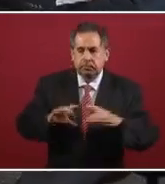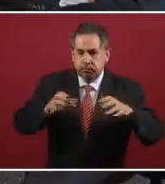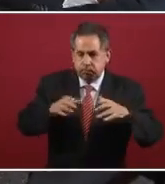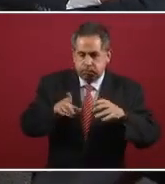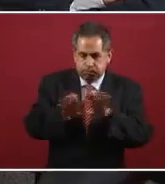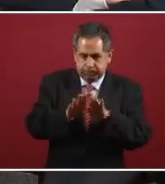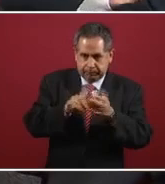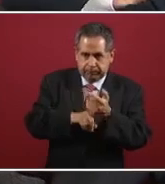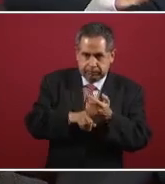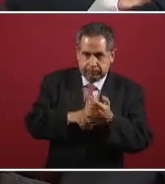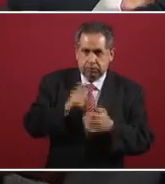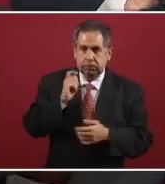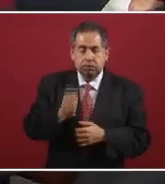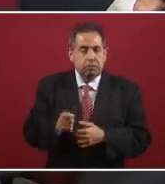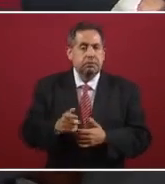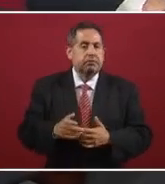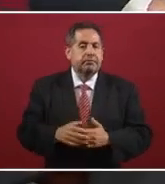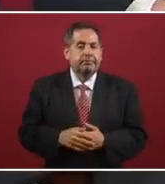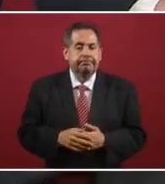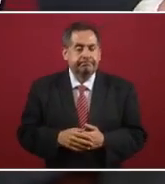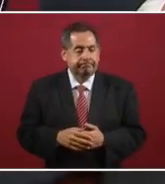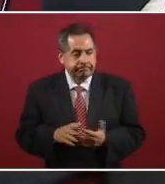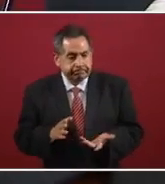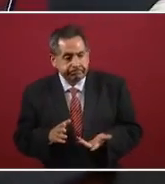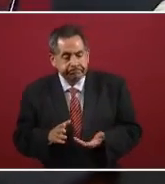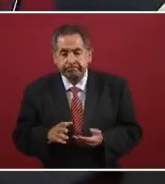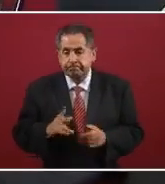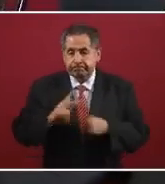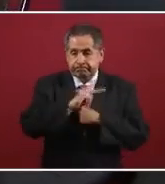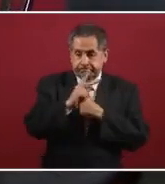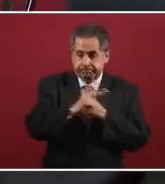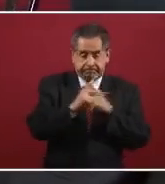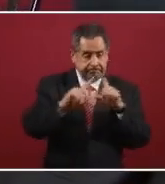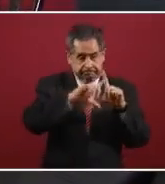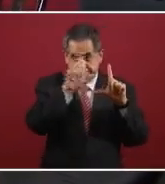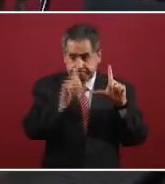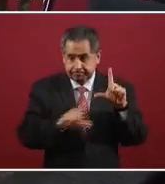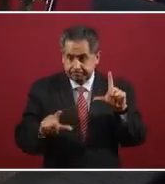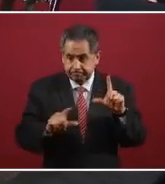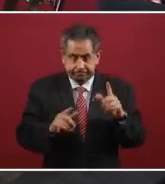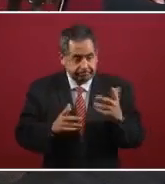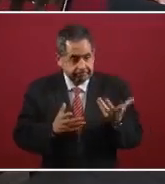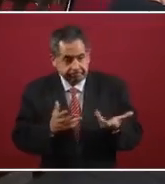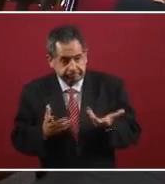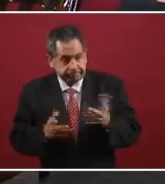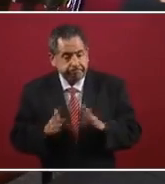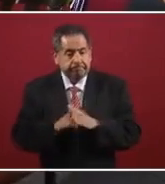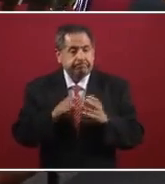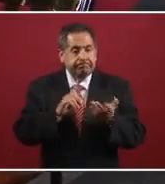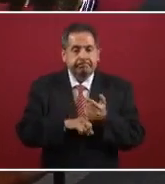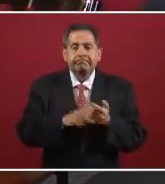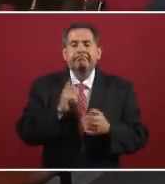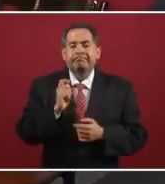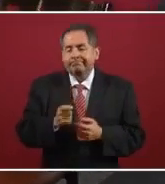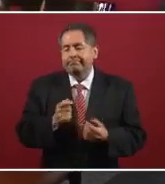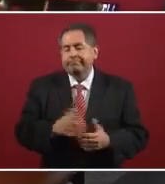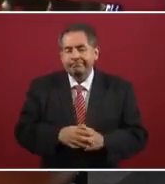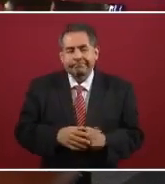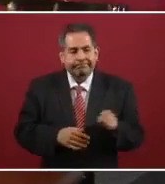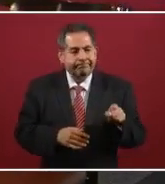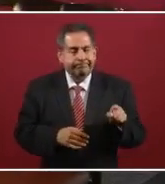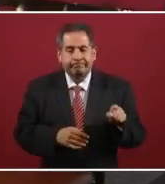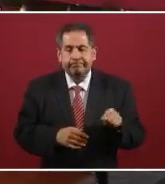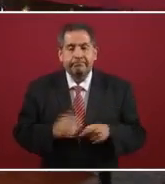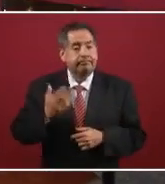es el estado crítico que guarda la nación tiene mucho que ver con el repliegue del